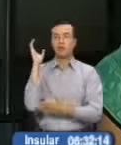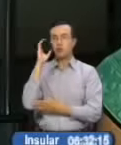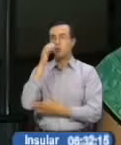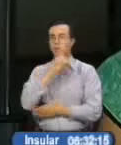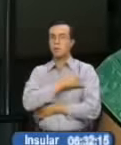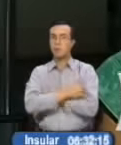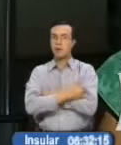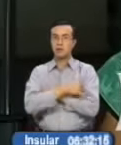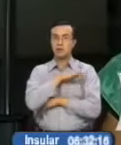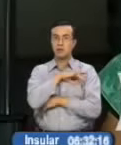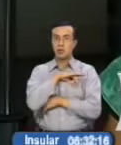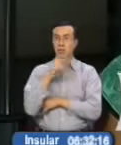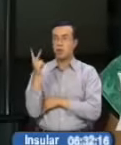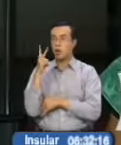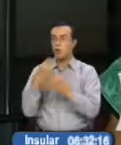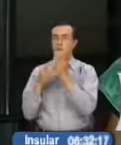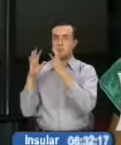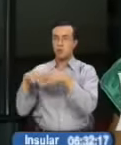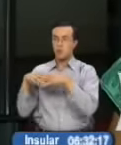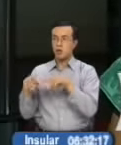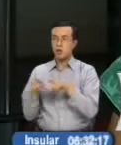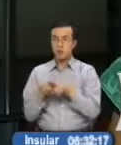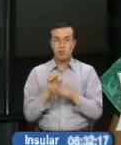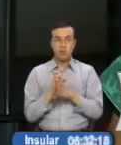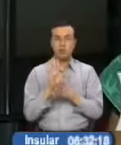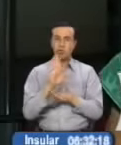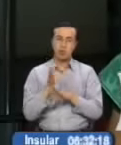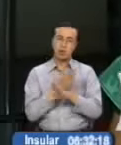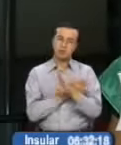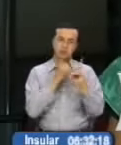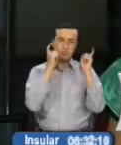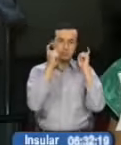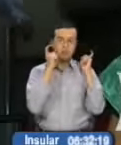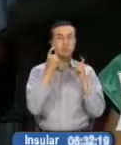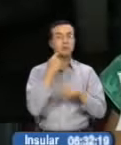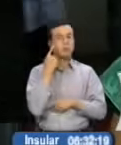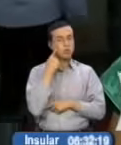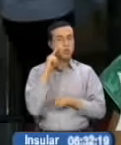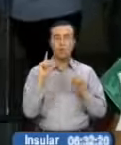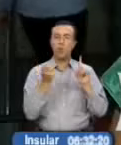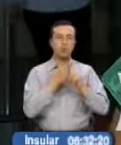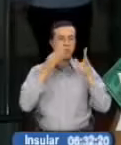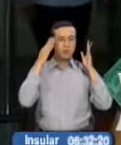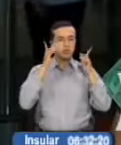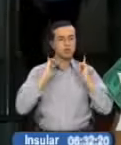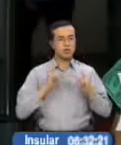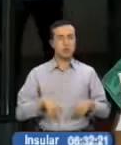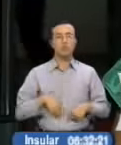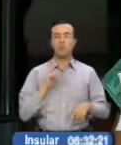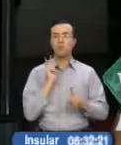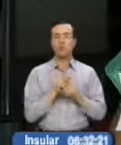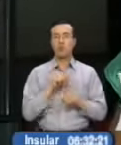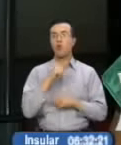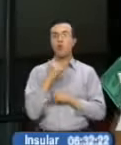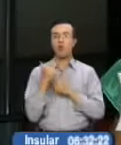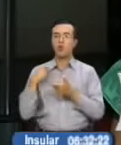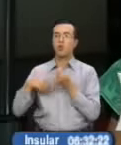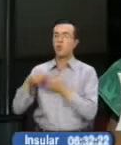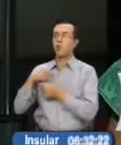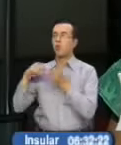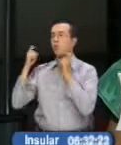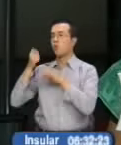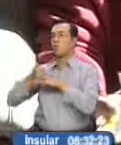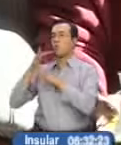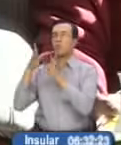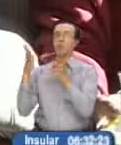Chile. El objeto social debe quedar establecido que solo manejen medicina prepagada que cubran salud para que no tengan estas otras inversiones que salen del control de